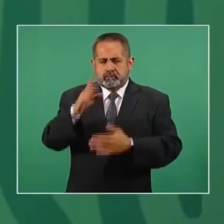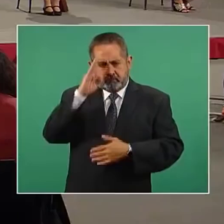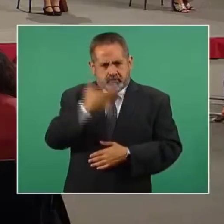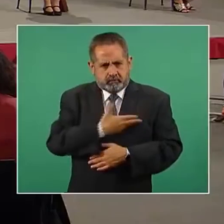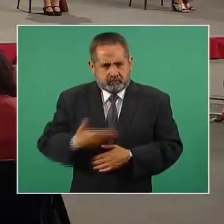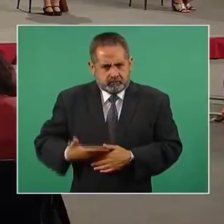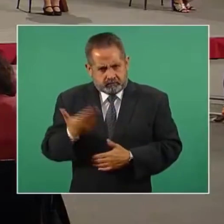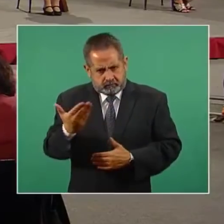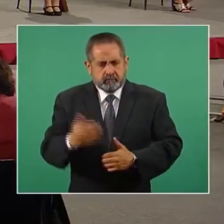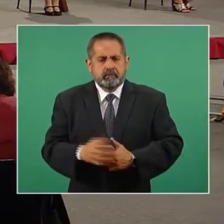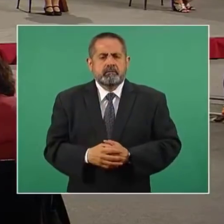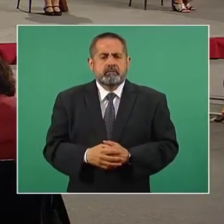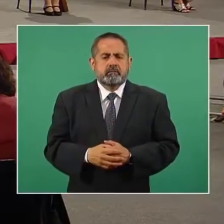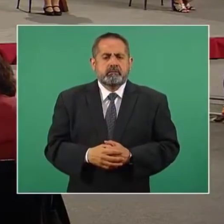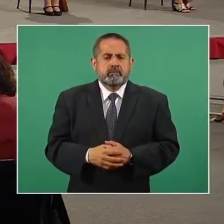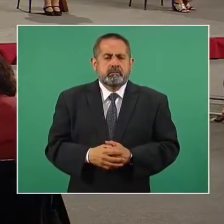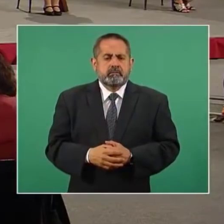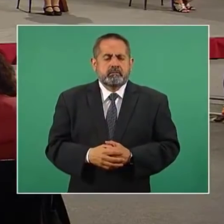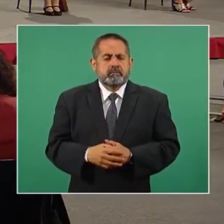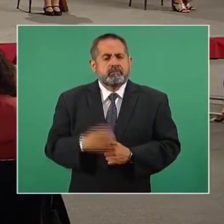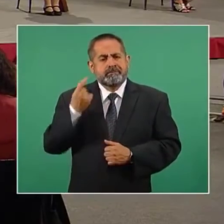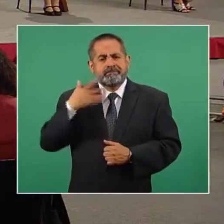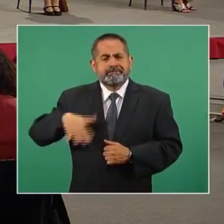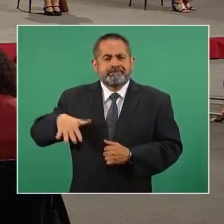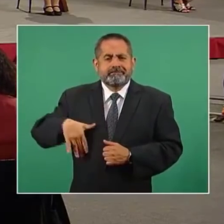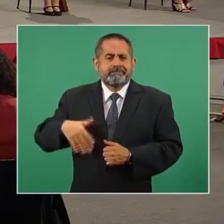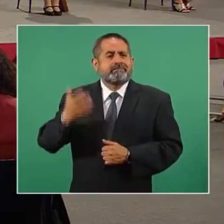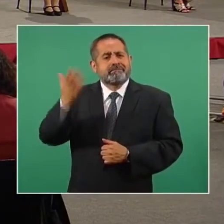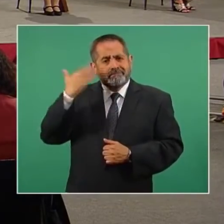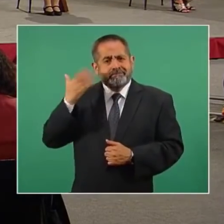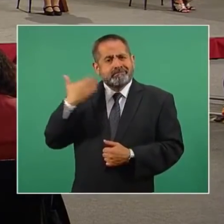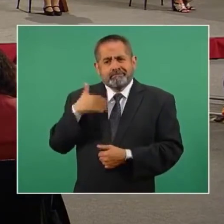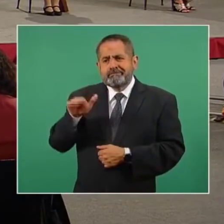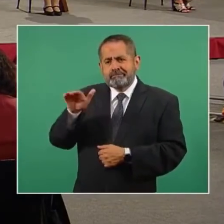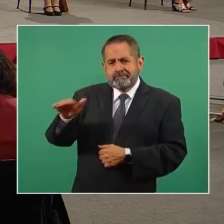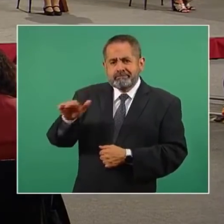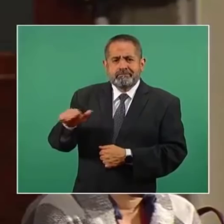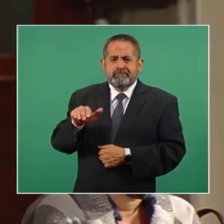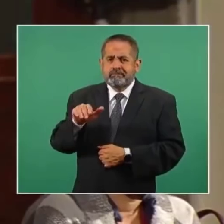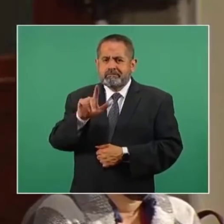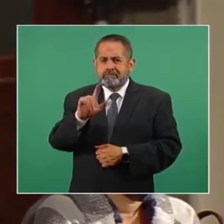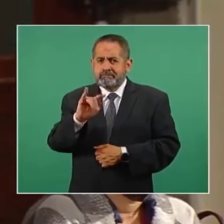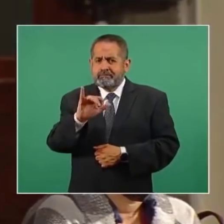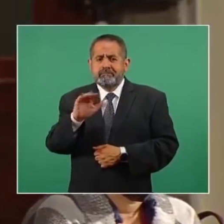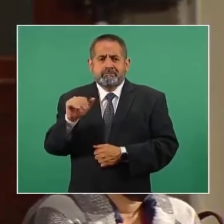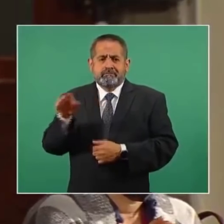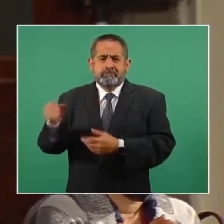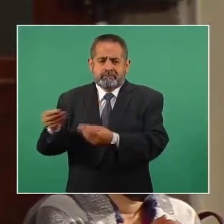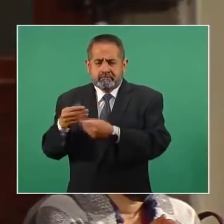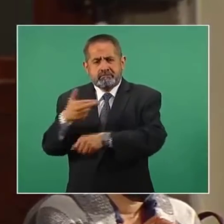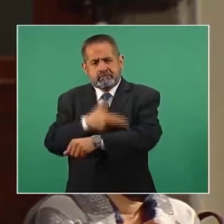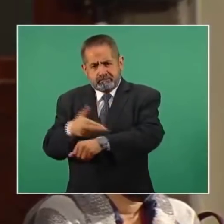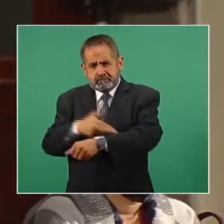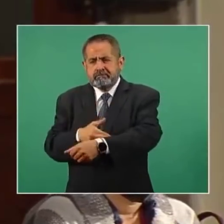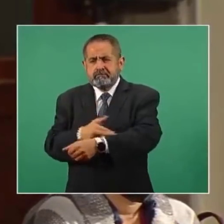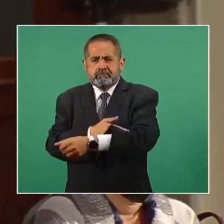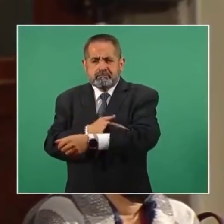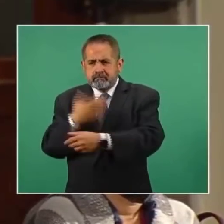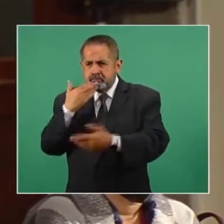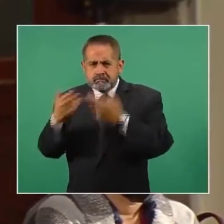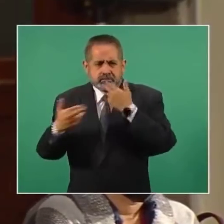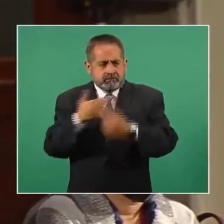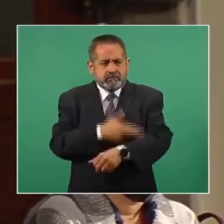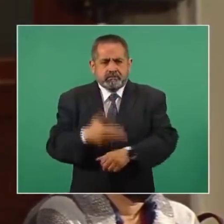presidente y como lo había comentado anteriormente ya se había buscado a la licenciada leticia y si hizo su trabajo sí dio la